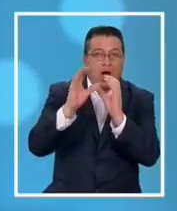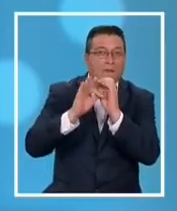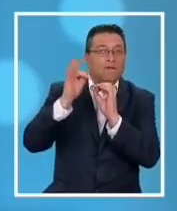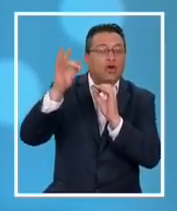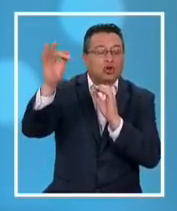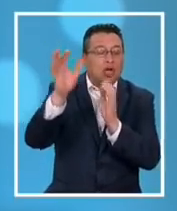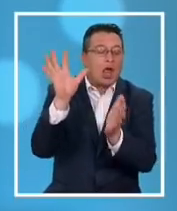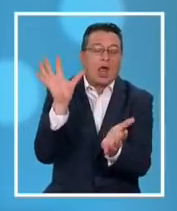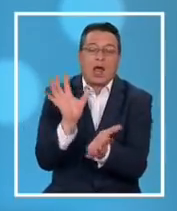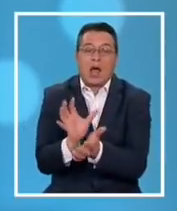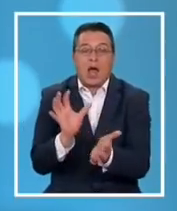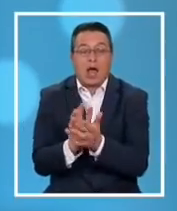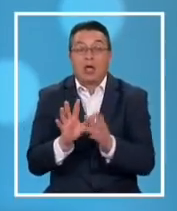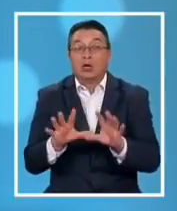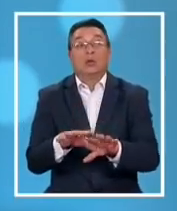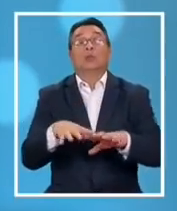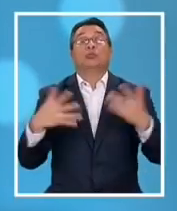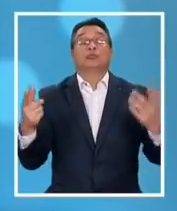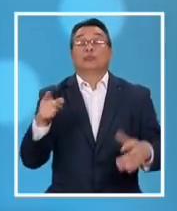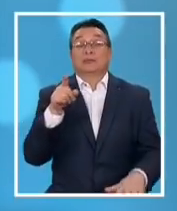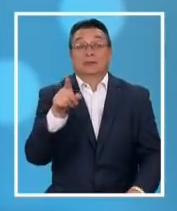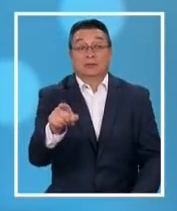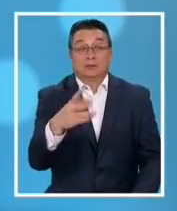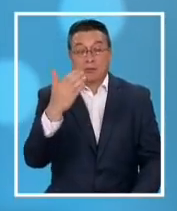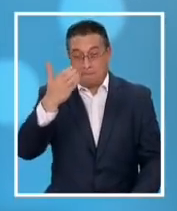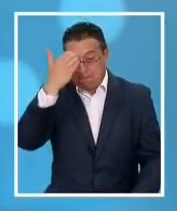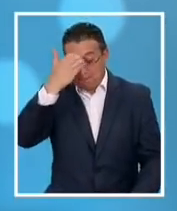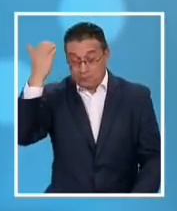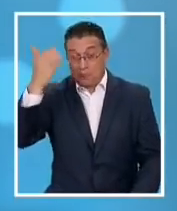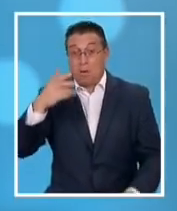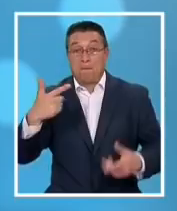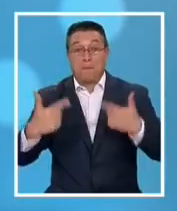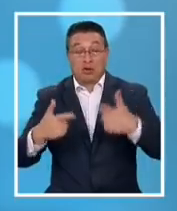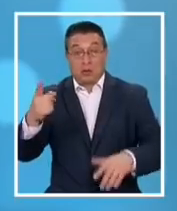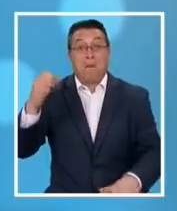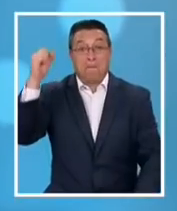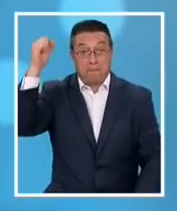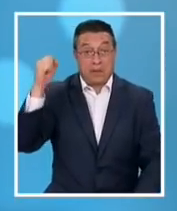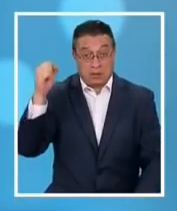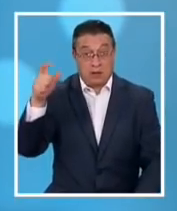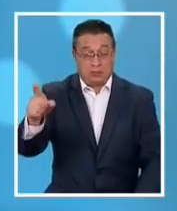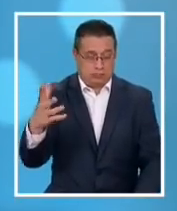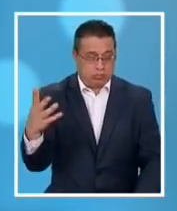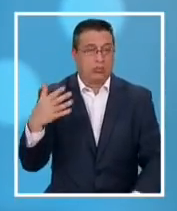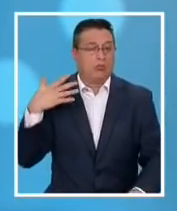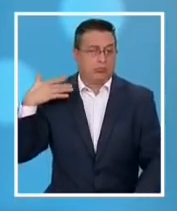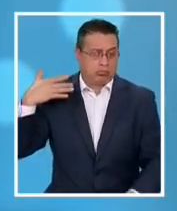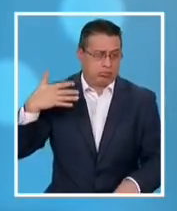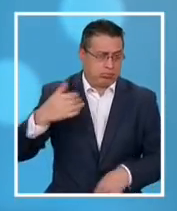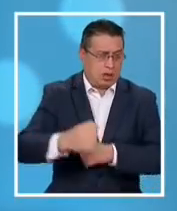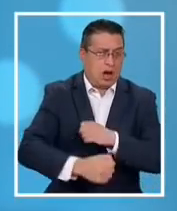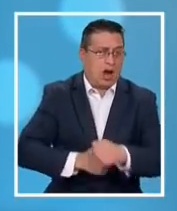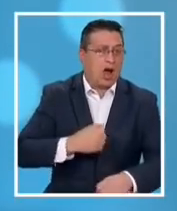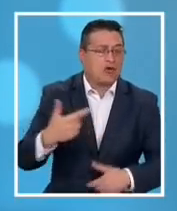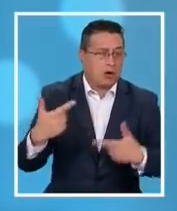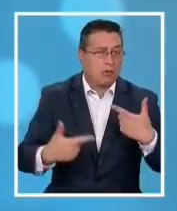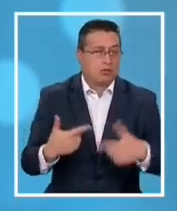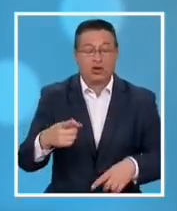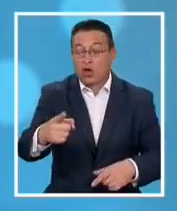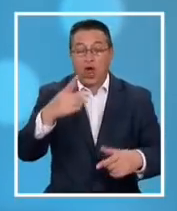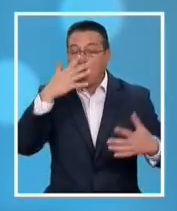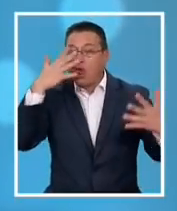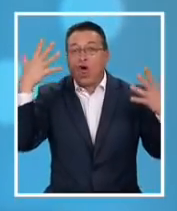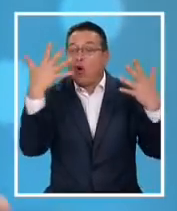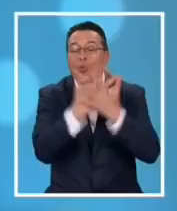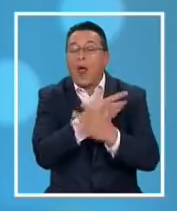completamente inesperada para alguien experto en política como Sebastián Piñera, que tiene una larguísima trayectoria. No se dio